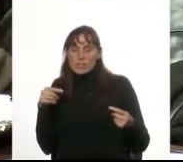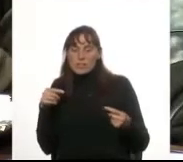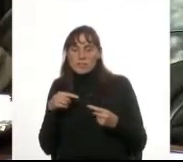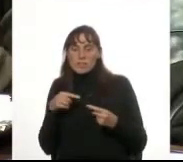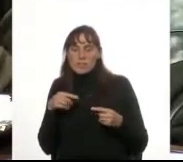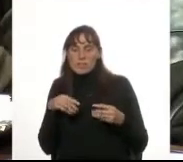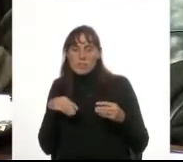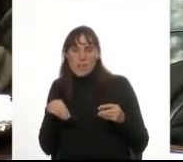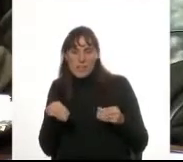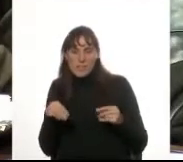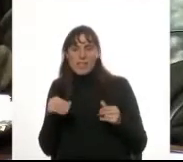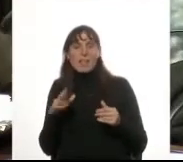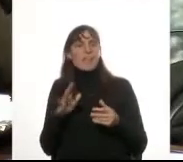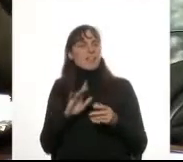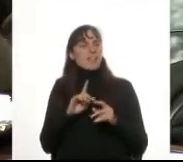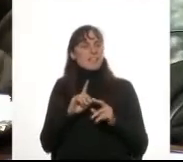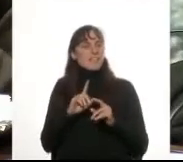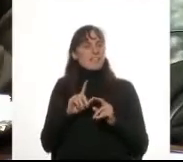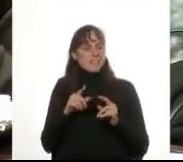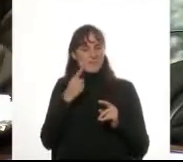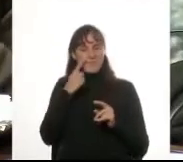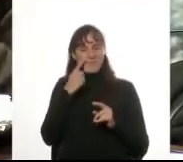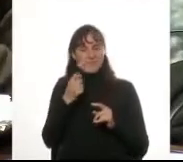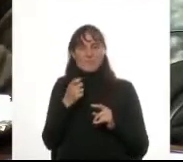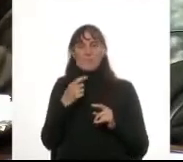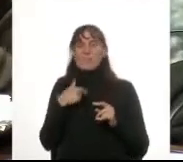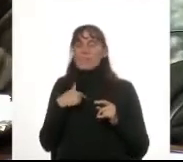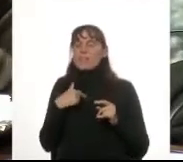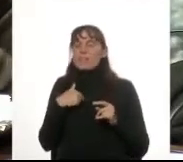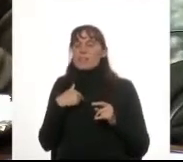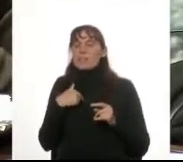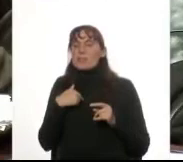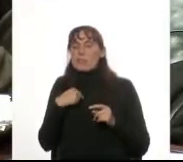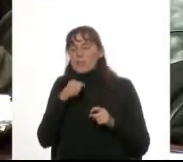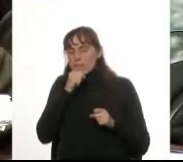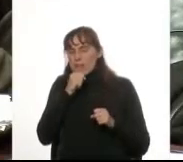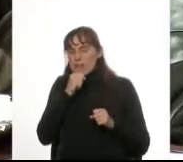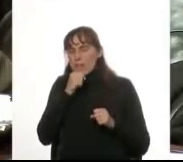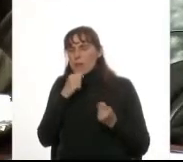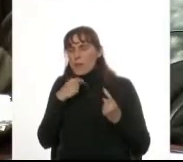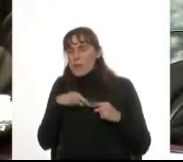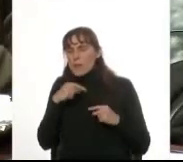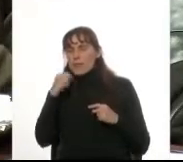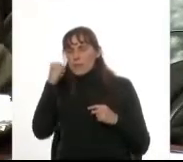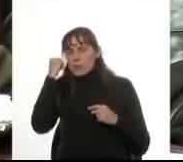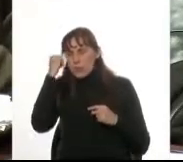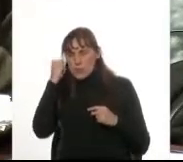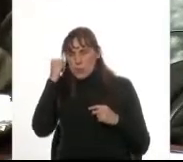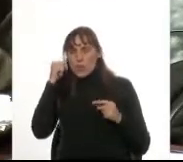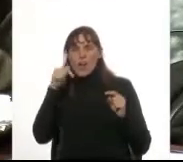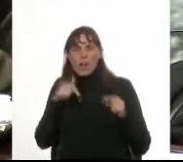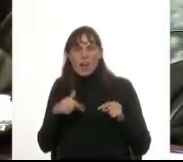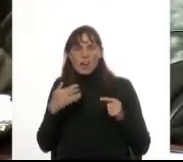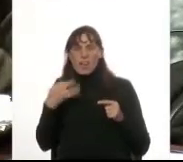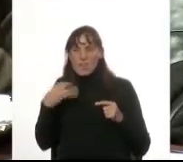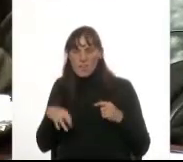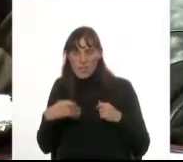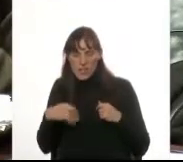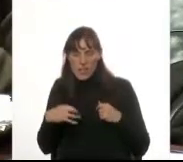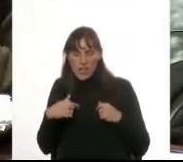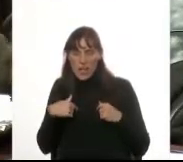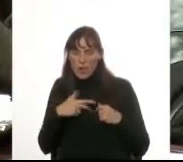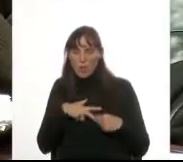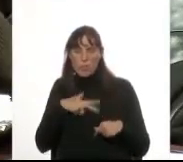Estoy viejo, pero tengo utopías. Creo que la especie somos la cosa más depredadora que existe arriba